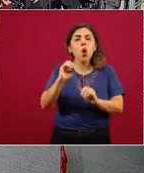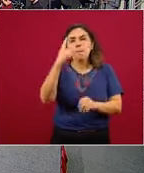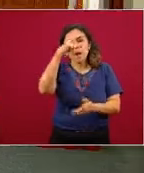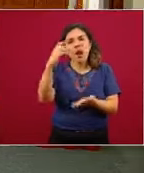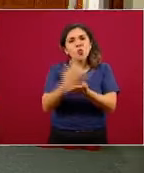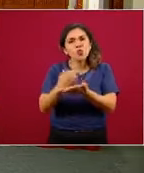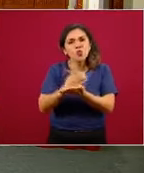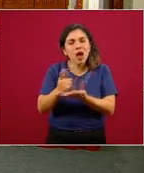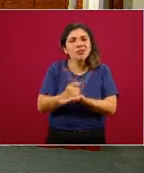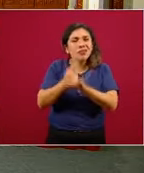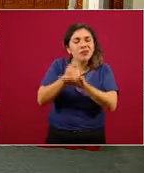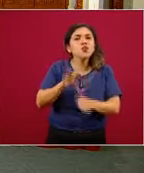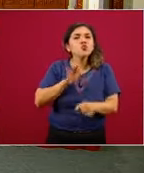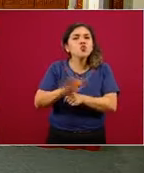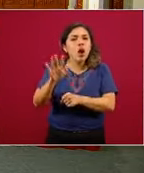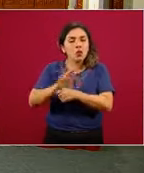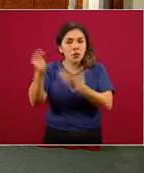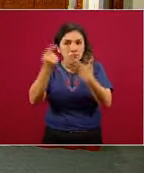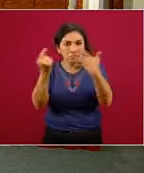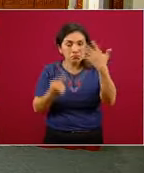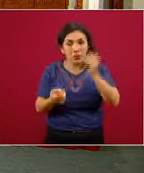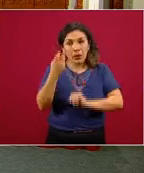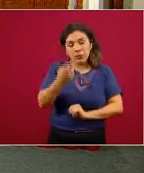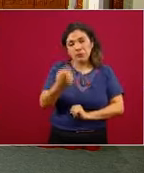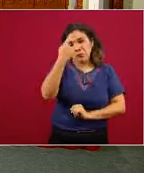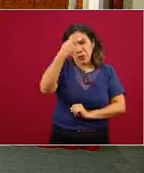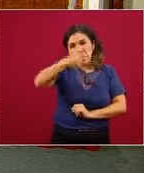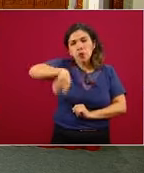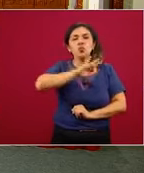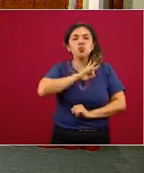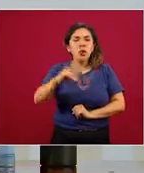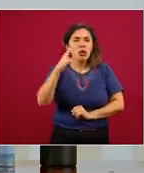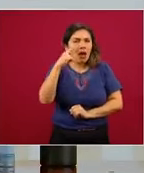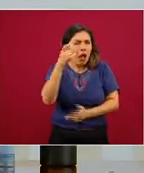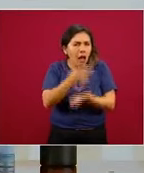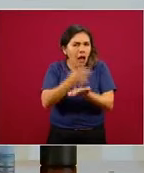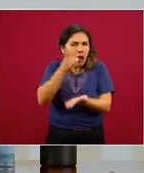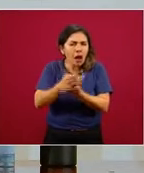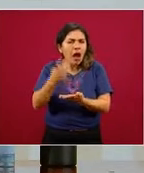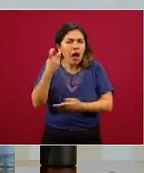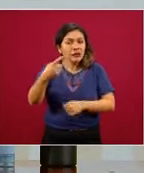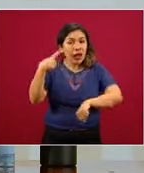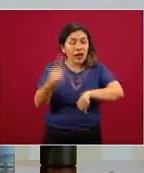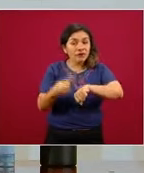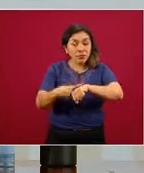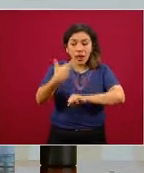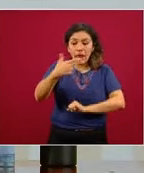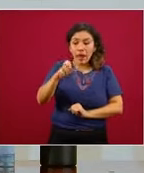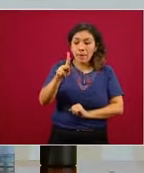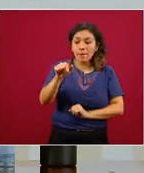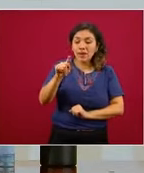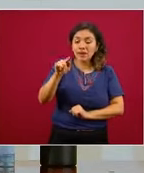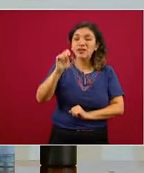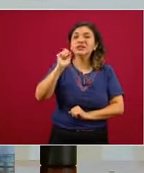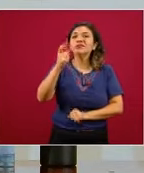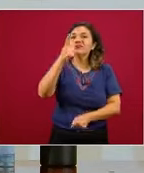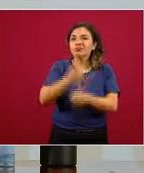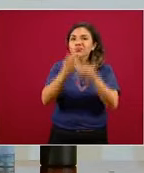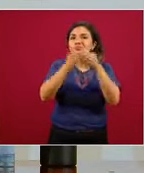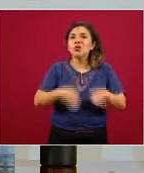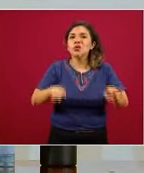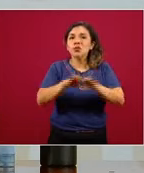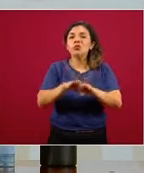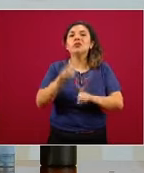al respecto, y esto nos va a permitir identificar a la hepatitis como uno de los problemas